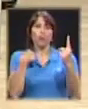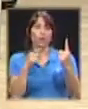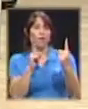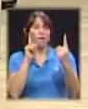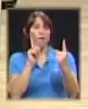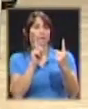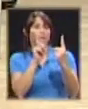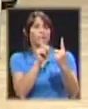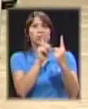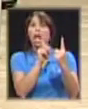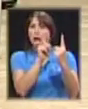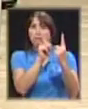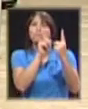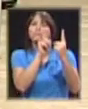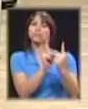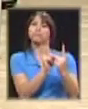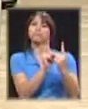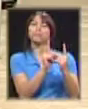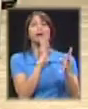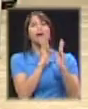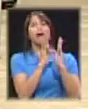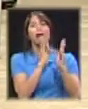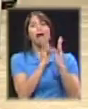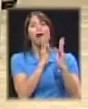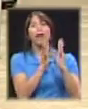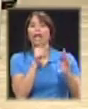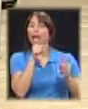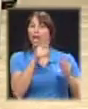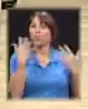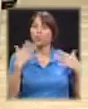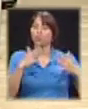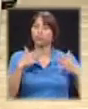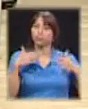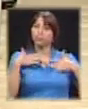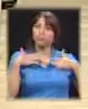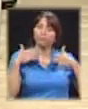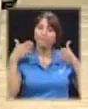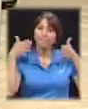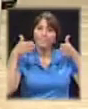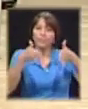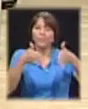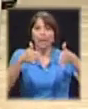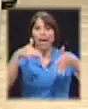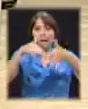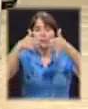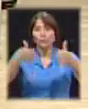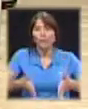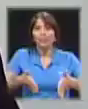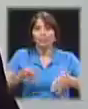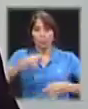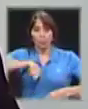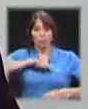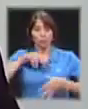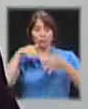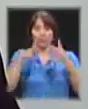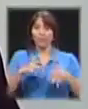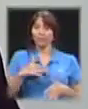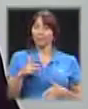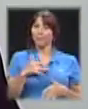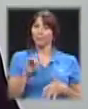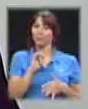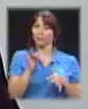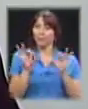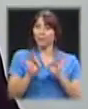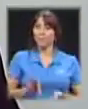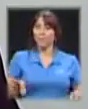Esa parte humana de él, de cómo trataba a los alumnos, en que los alumnos nos sintiéramos que éramos muy importantes,